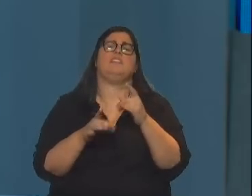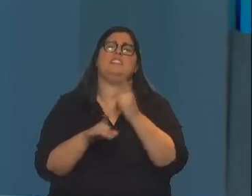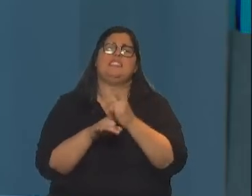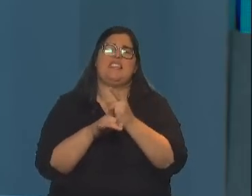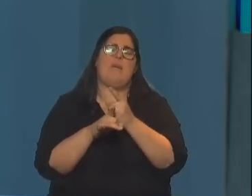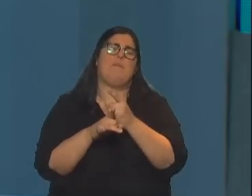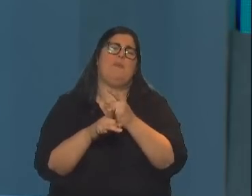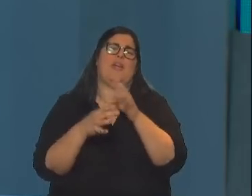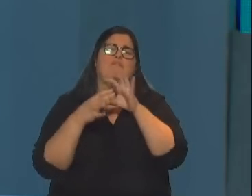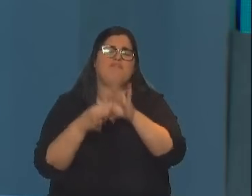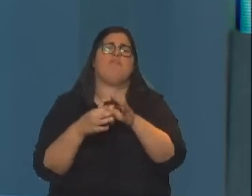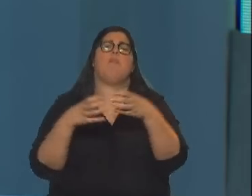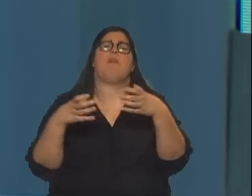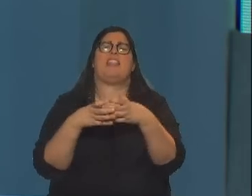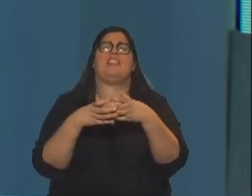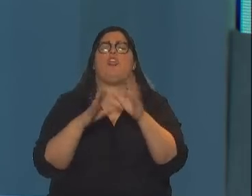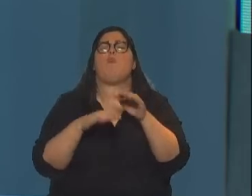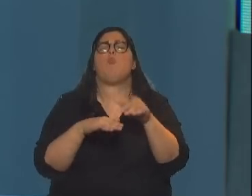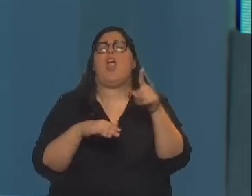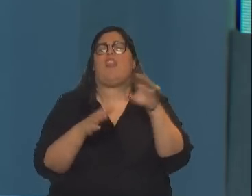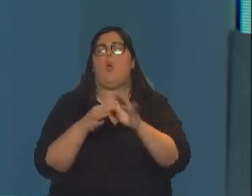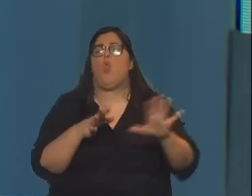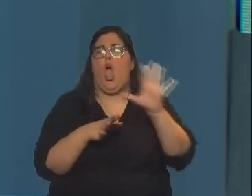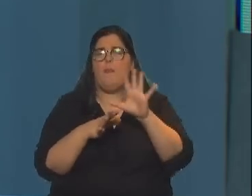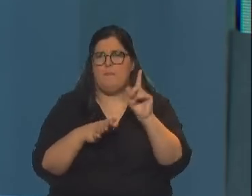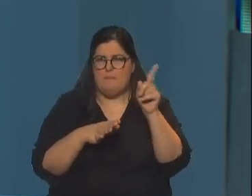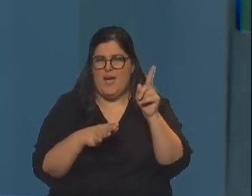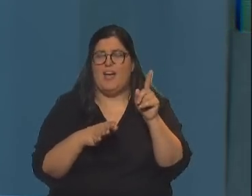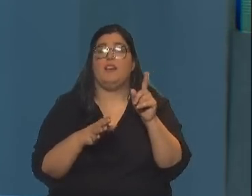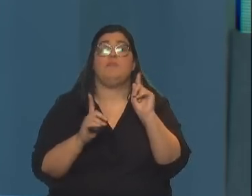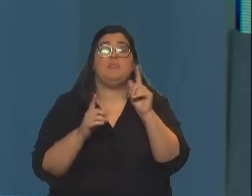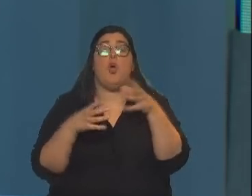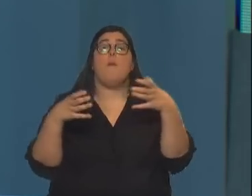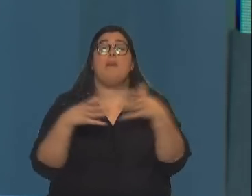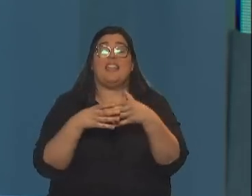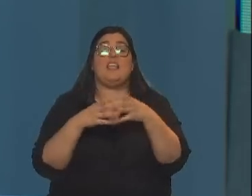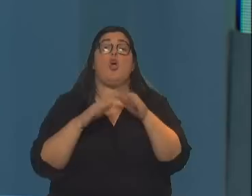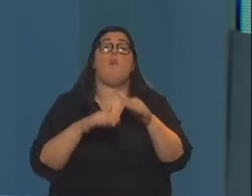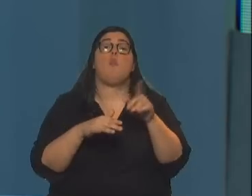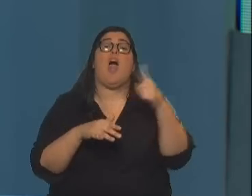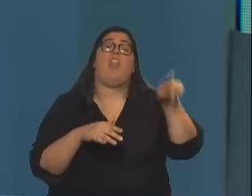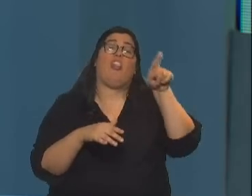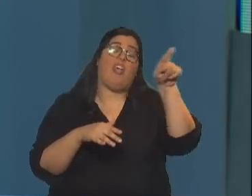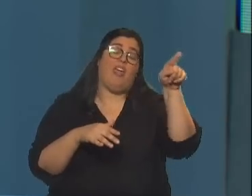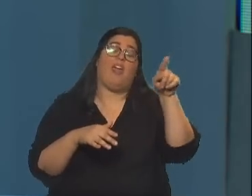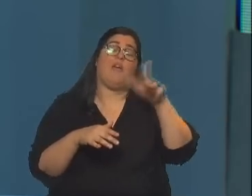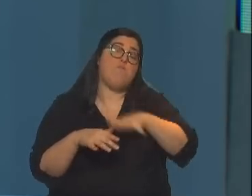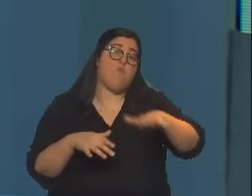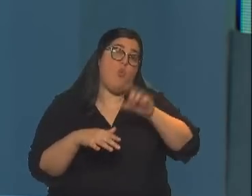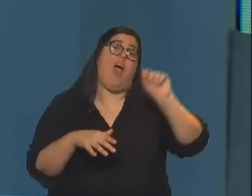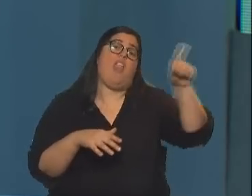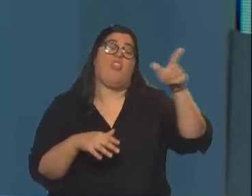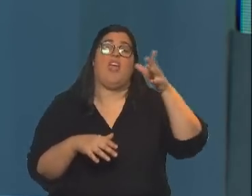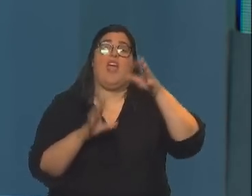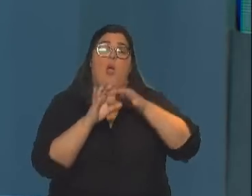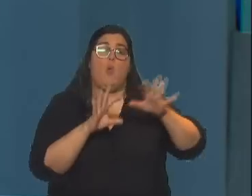Partido Popular Europeo, bueno, si ese Partido Popular Europeo de las derechas se alía con lo que son los llamados reformistas